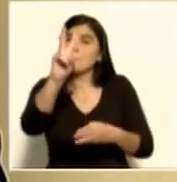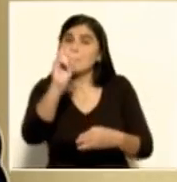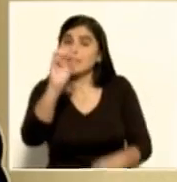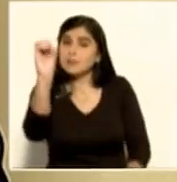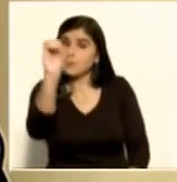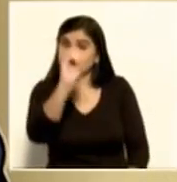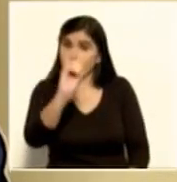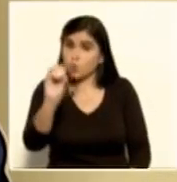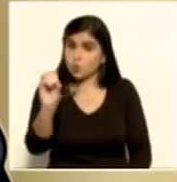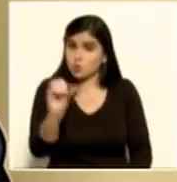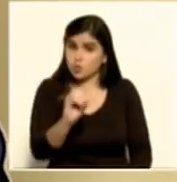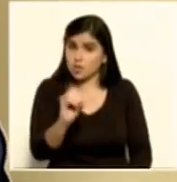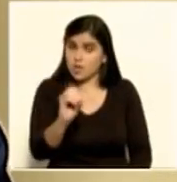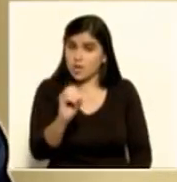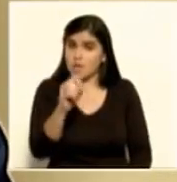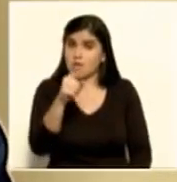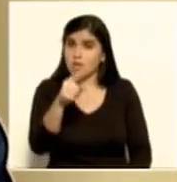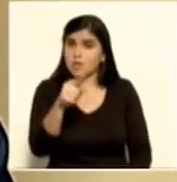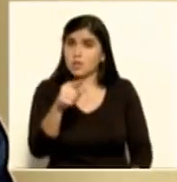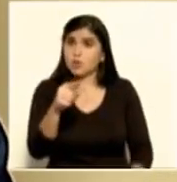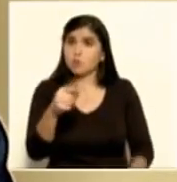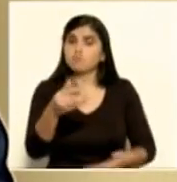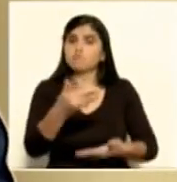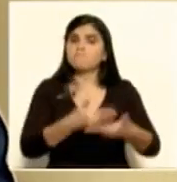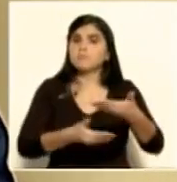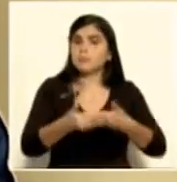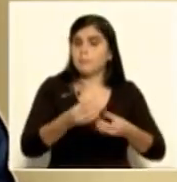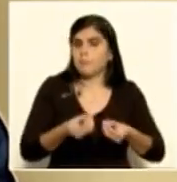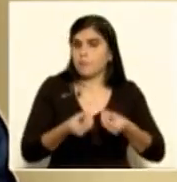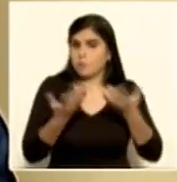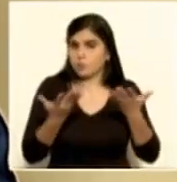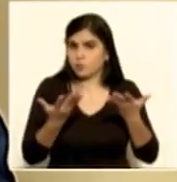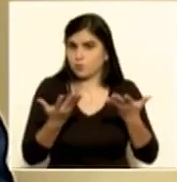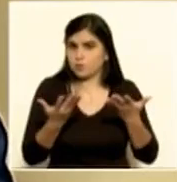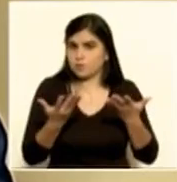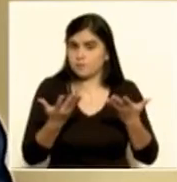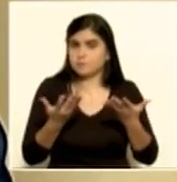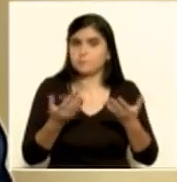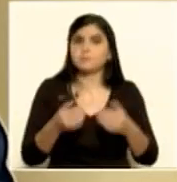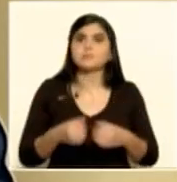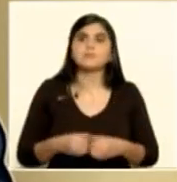20% de la red de servicios de transporte público. Se habilita